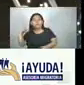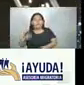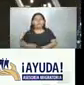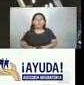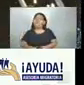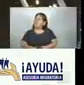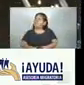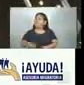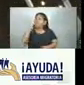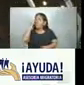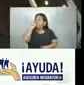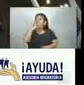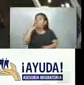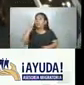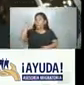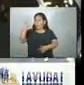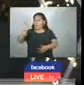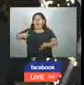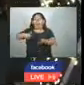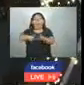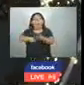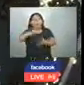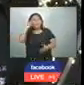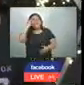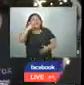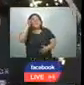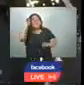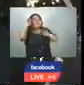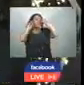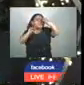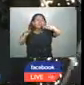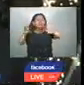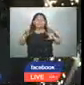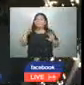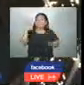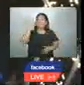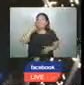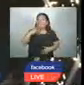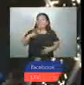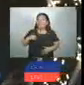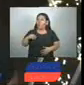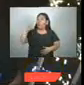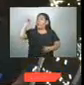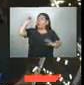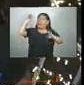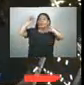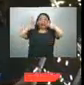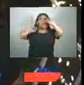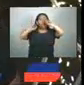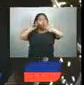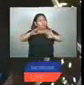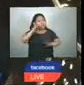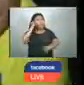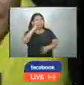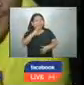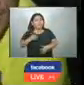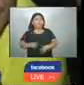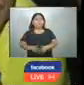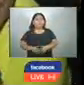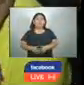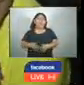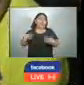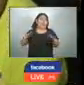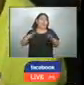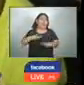Muy bonita, decorada del alcalde. Sí, muy bonito, las escrellitas, la decoración está bien bonita. Ya